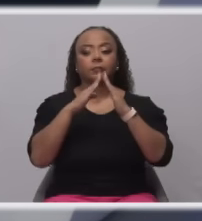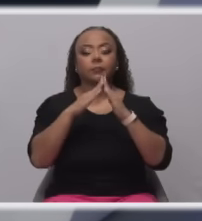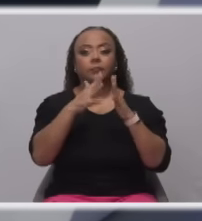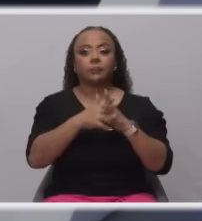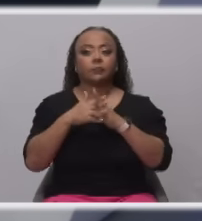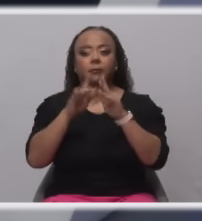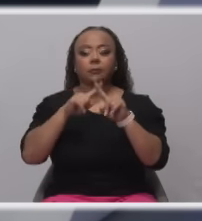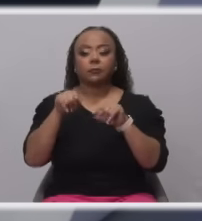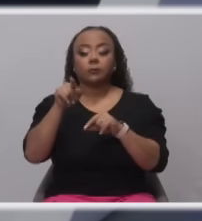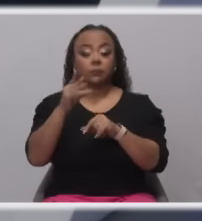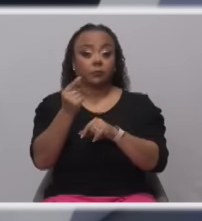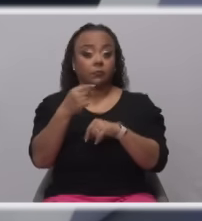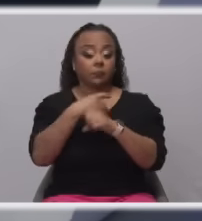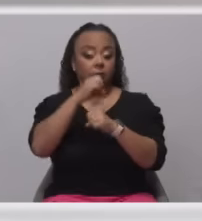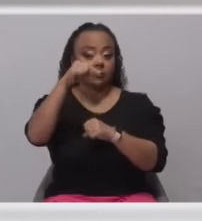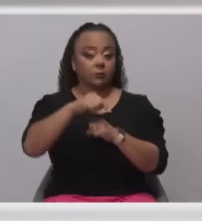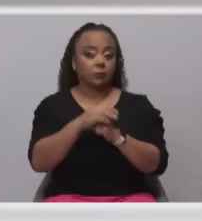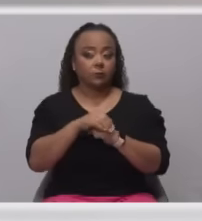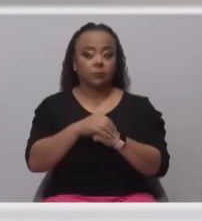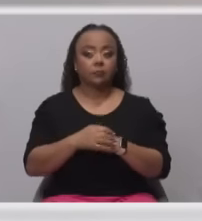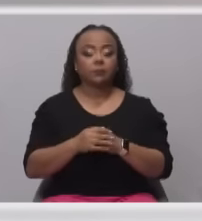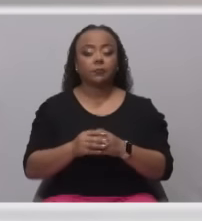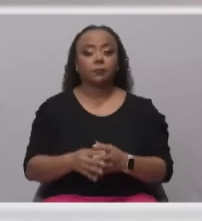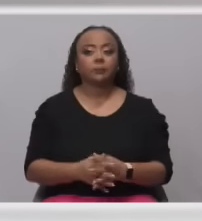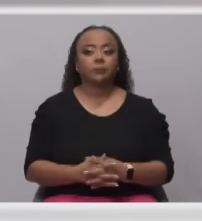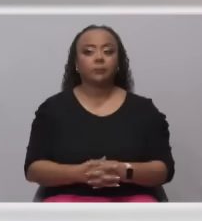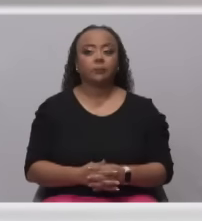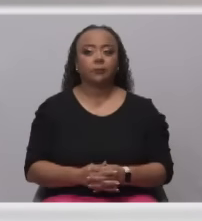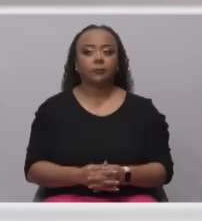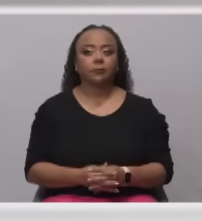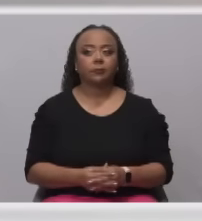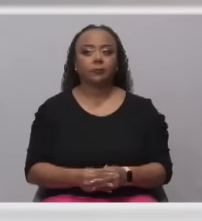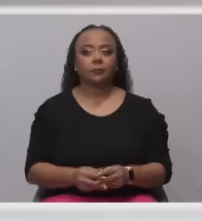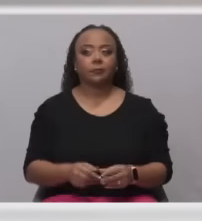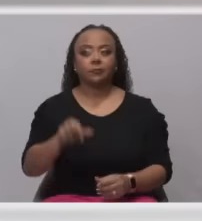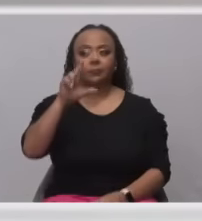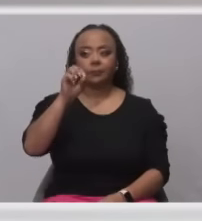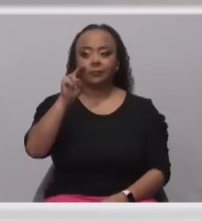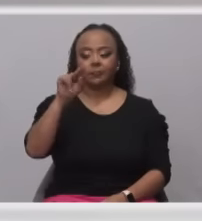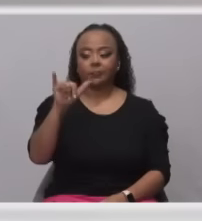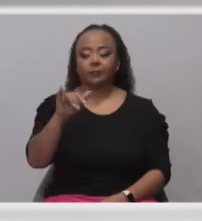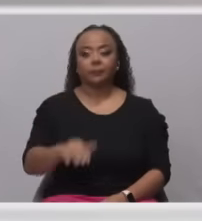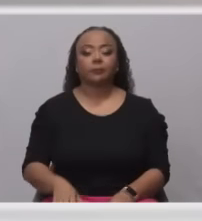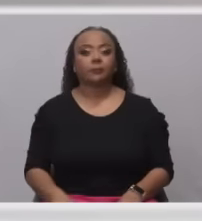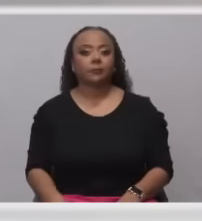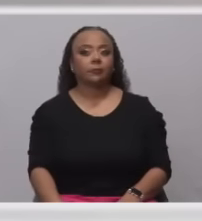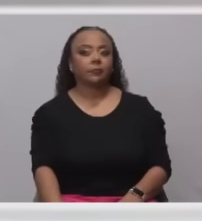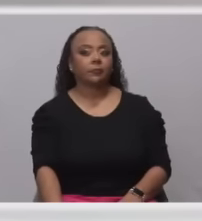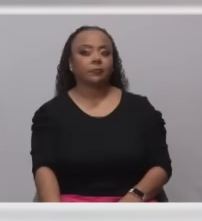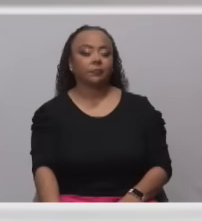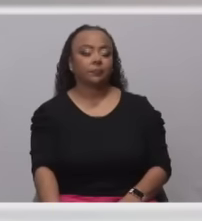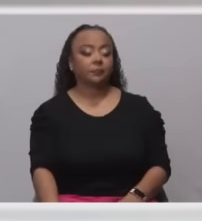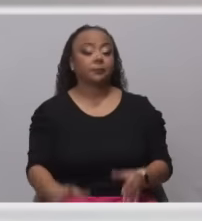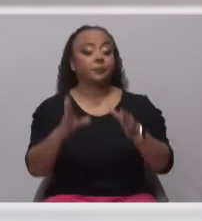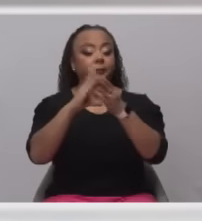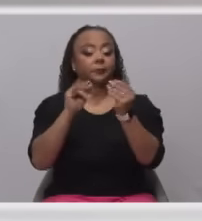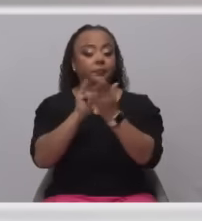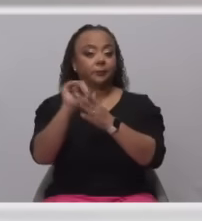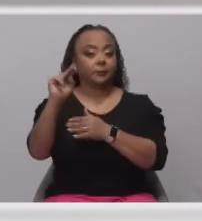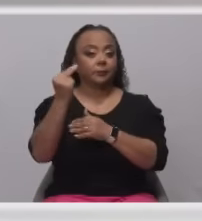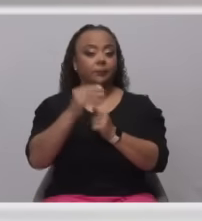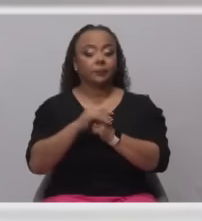platita lo hizo Aquí sí Don Ronnie es muy conocido platita Don Ronnie le le cuenta en esta nota José